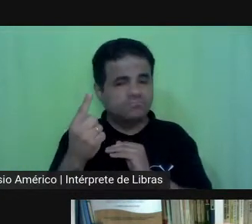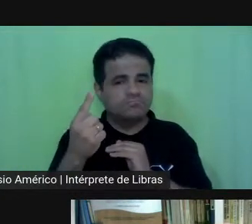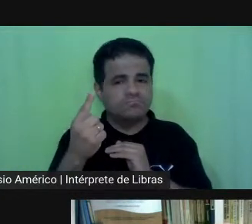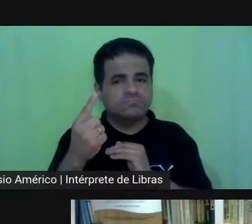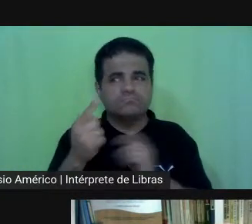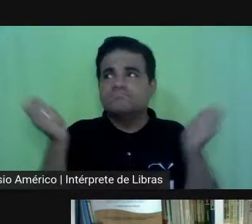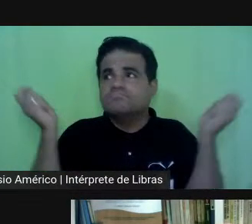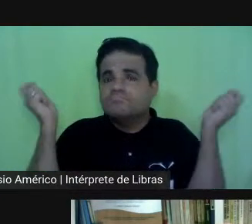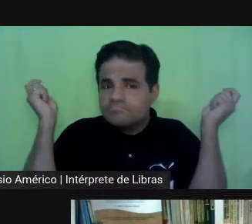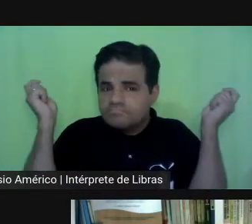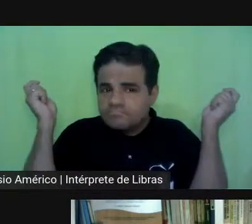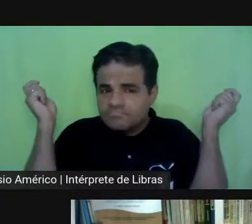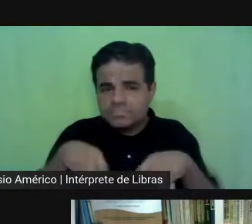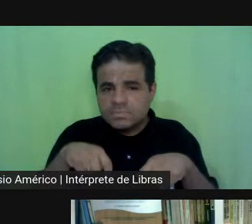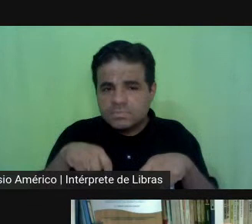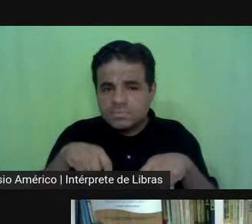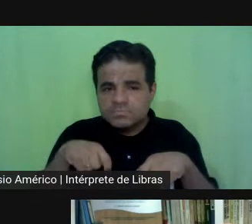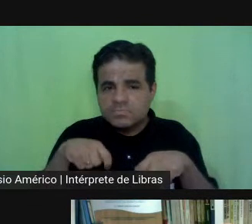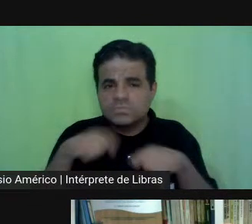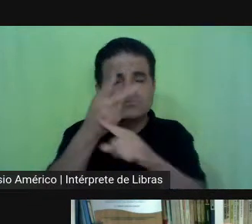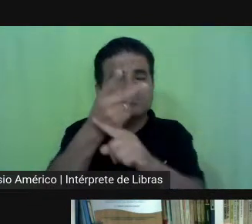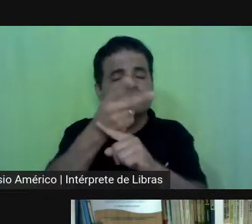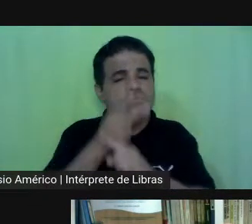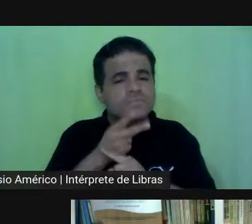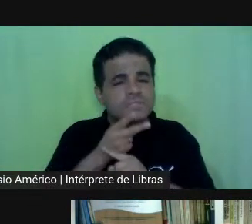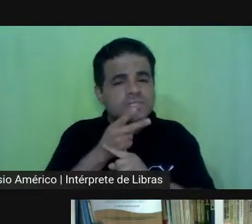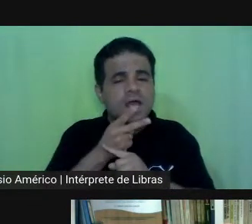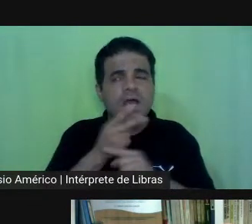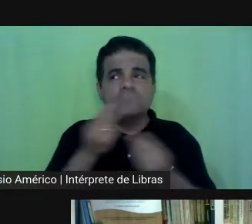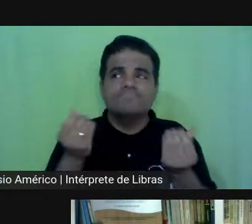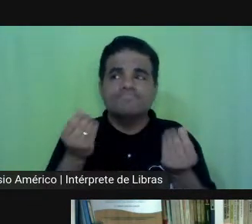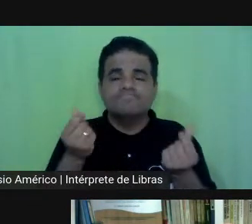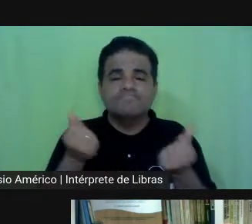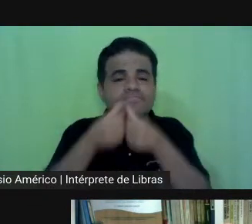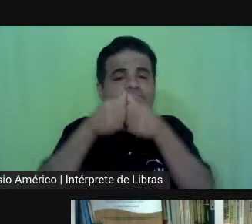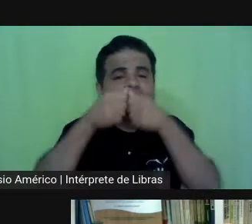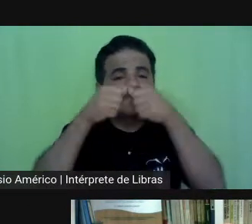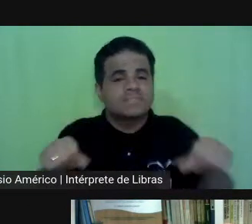podemos buscar estar